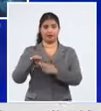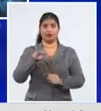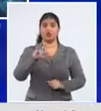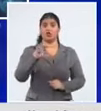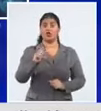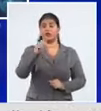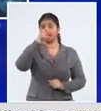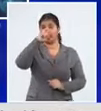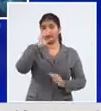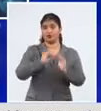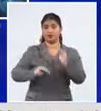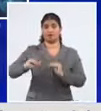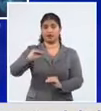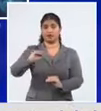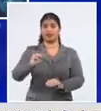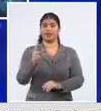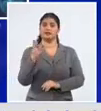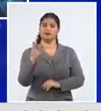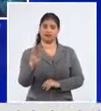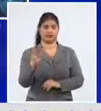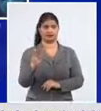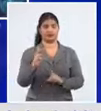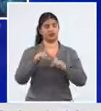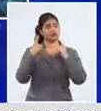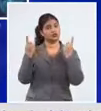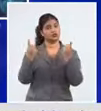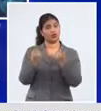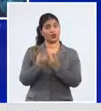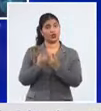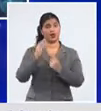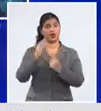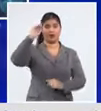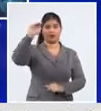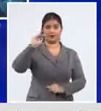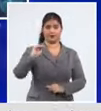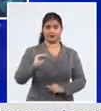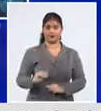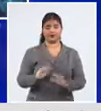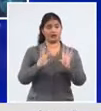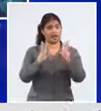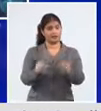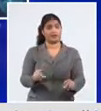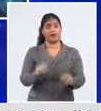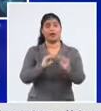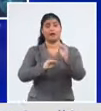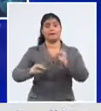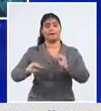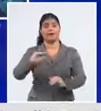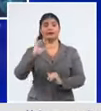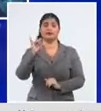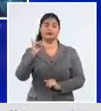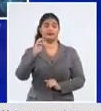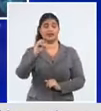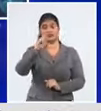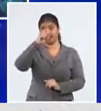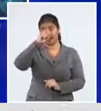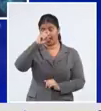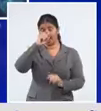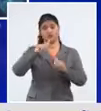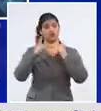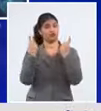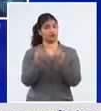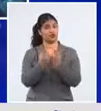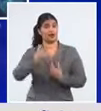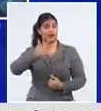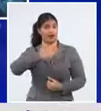ayer. Si sumamos la cifra de 70 años y más, estamos hablando de 44